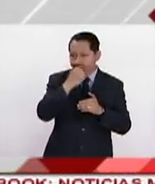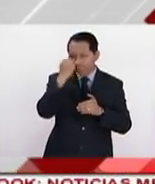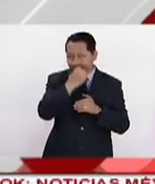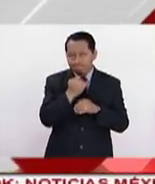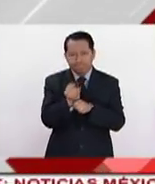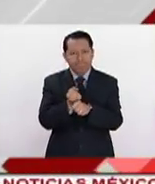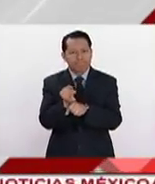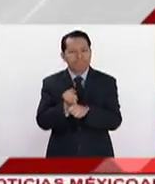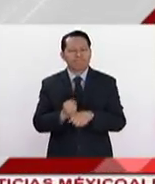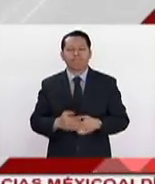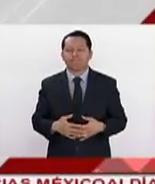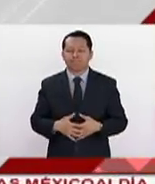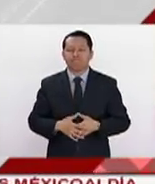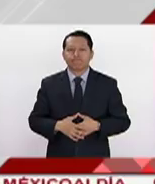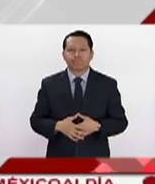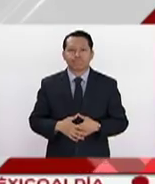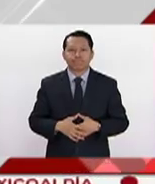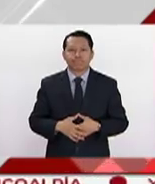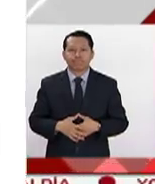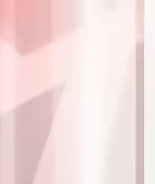investigación.